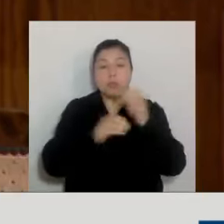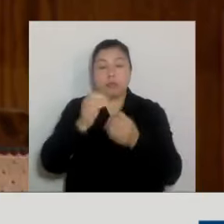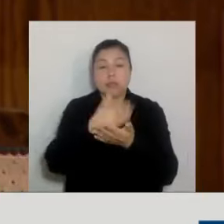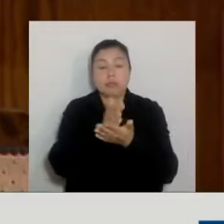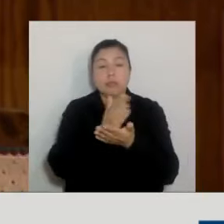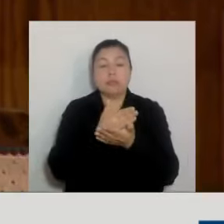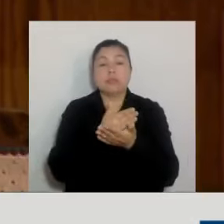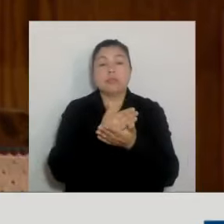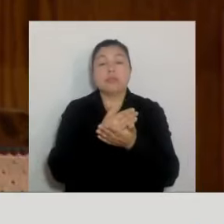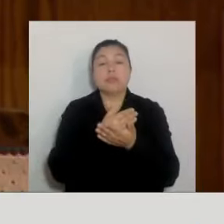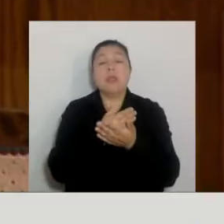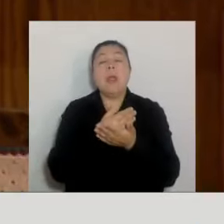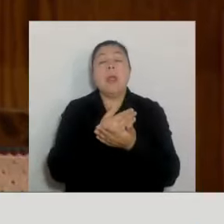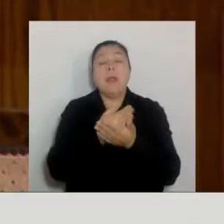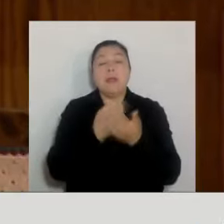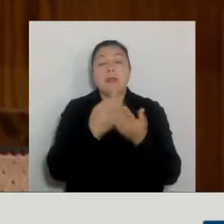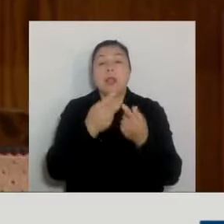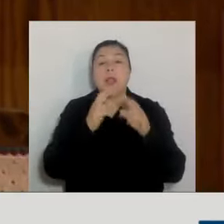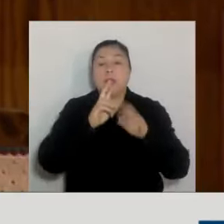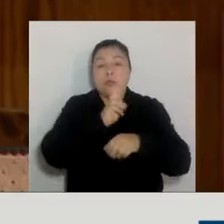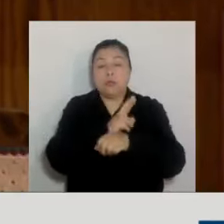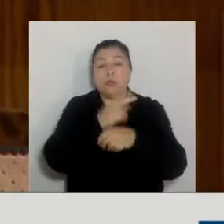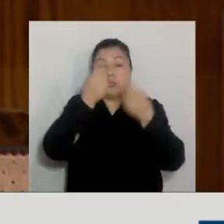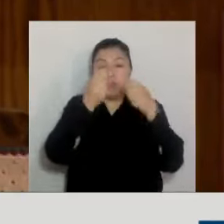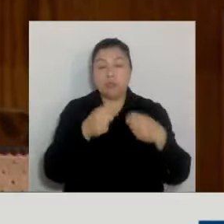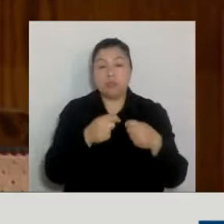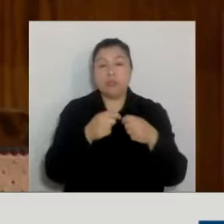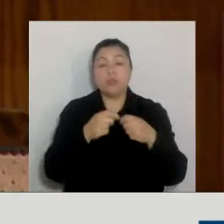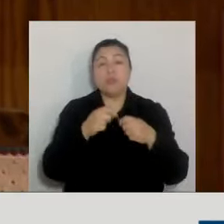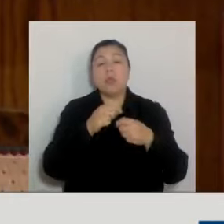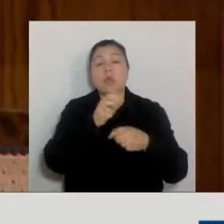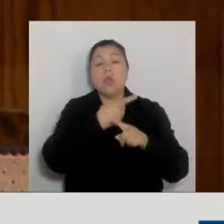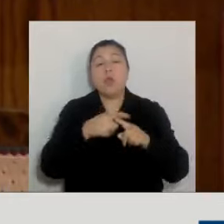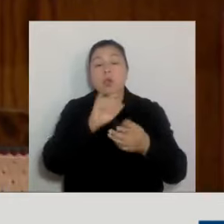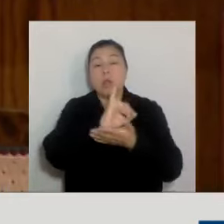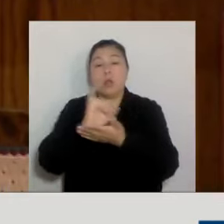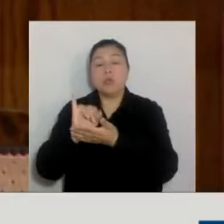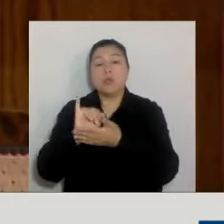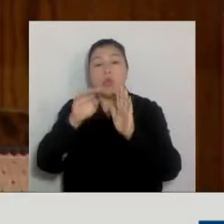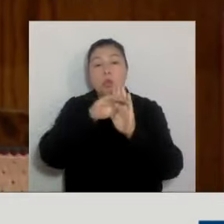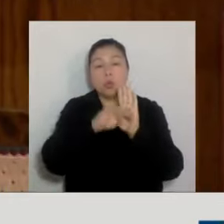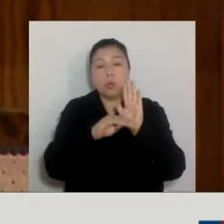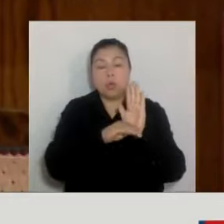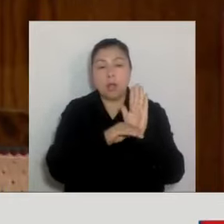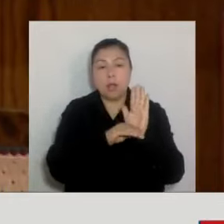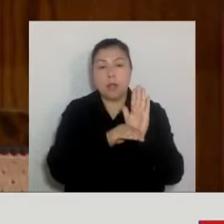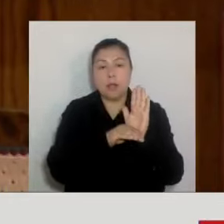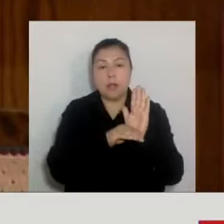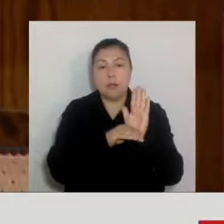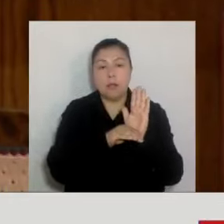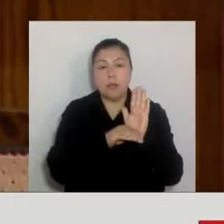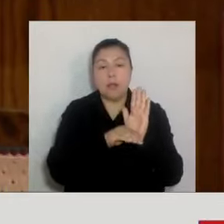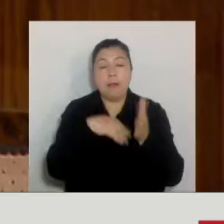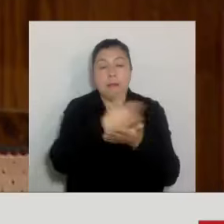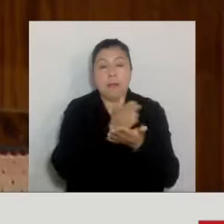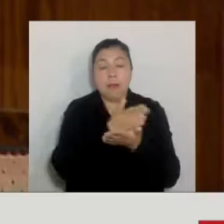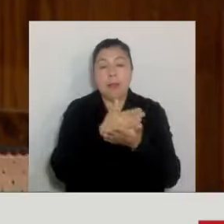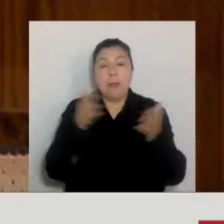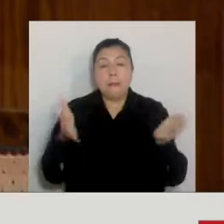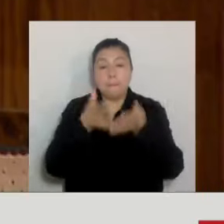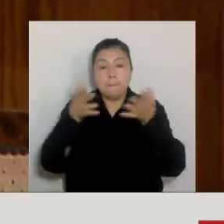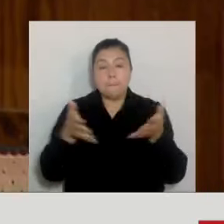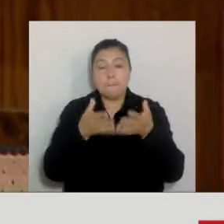resultados evaluar por sí a través de terceros los programas de referidos al plan promover el uso de